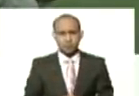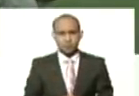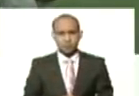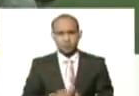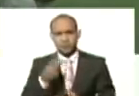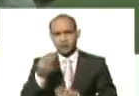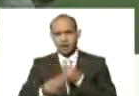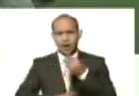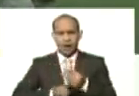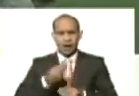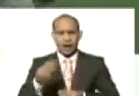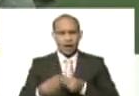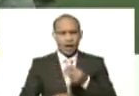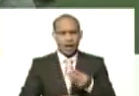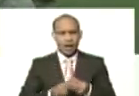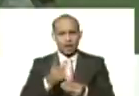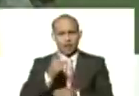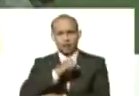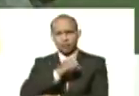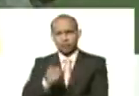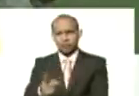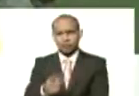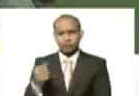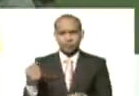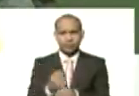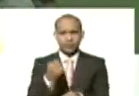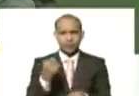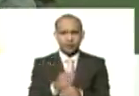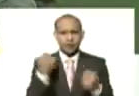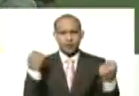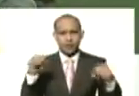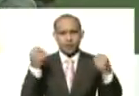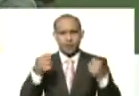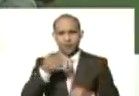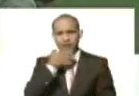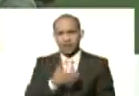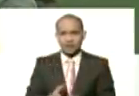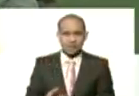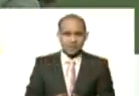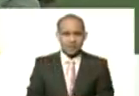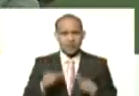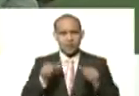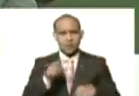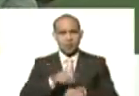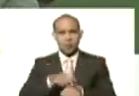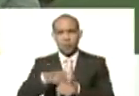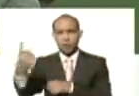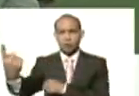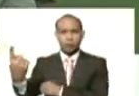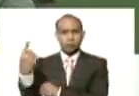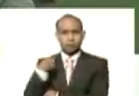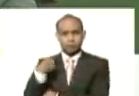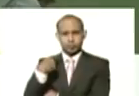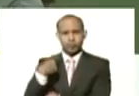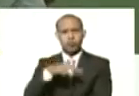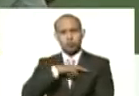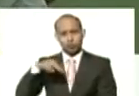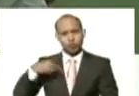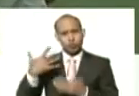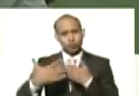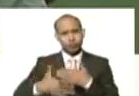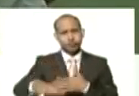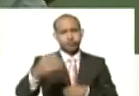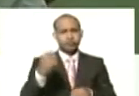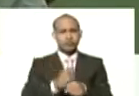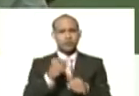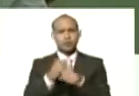hizo una orden de operaciones, ya desde diciembre, desde el mismo momento que usted nos dio la orden, se puso en práctica y